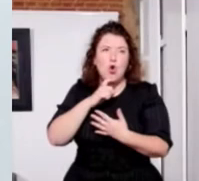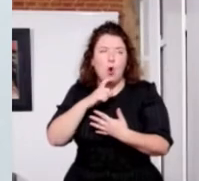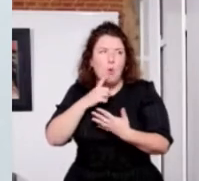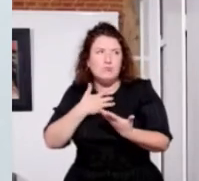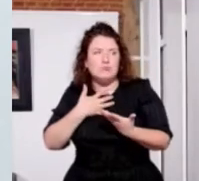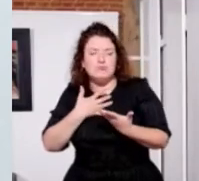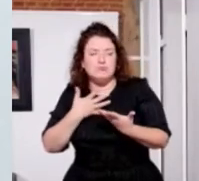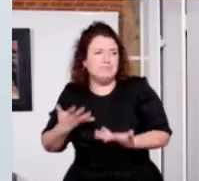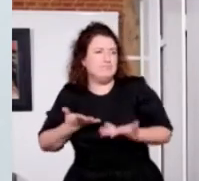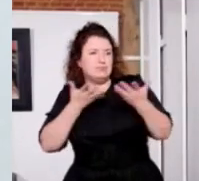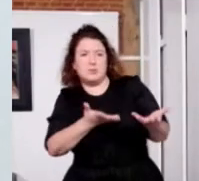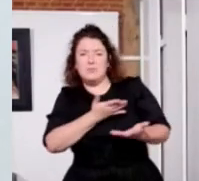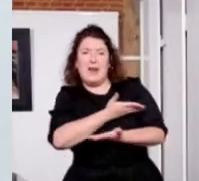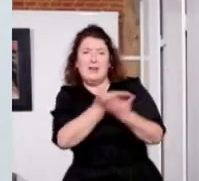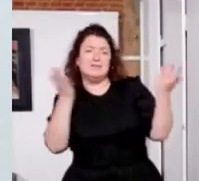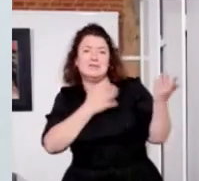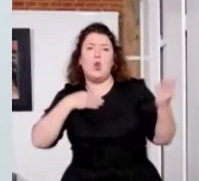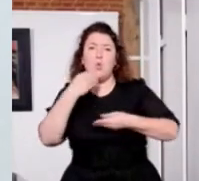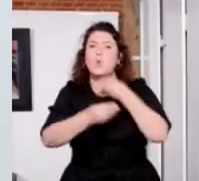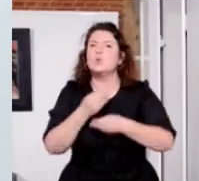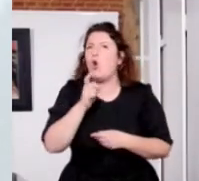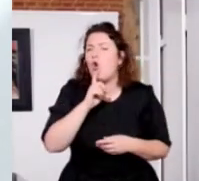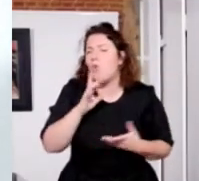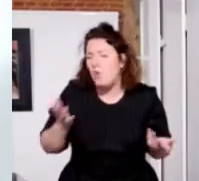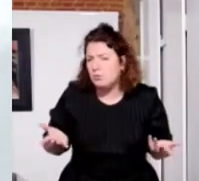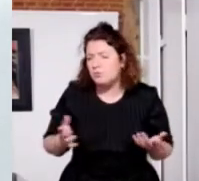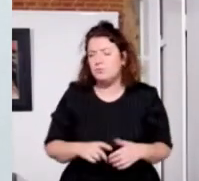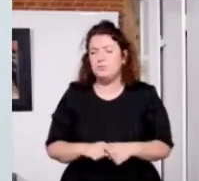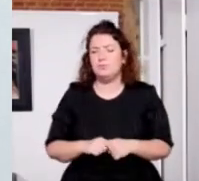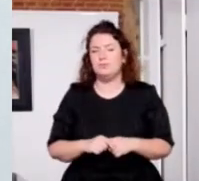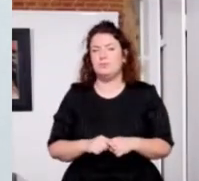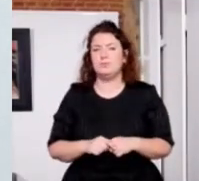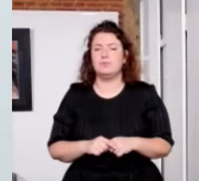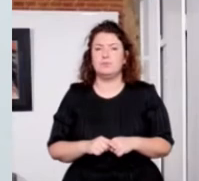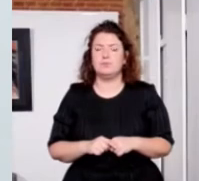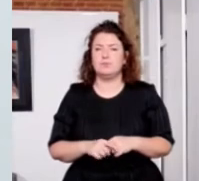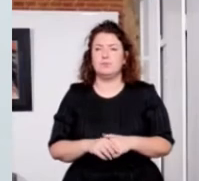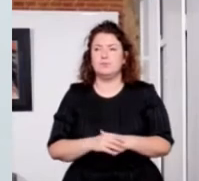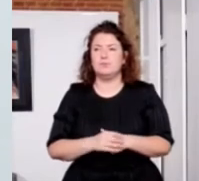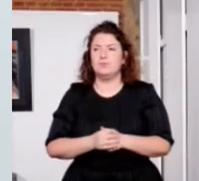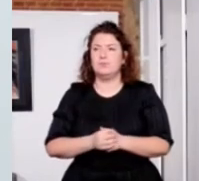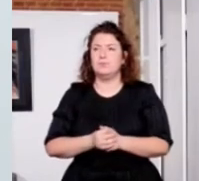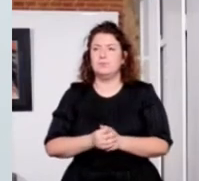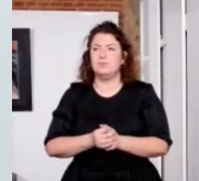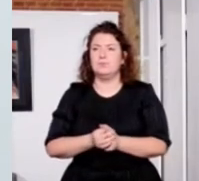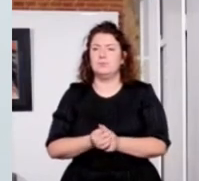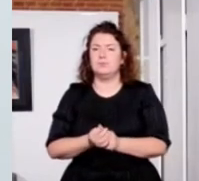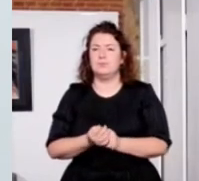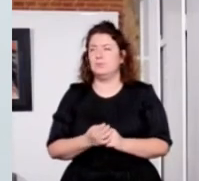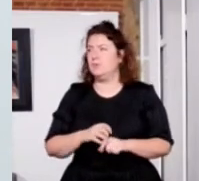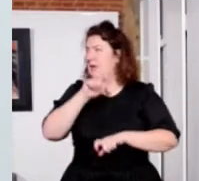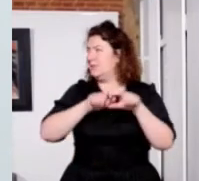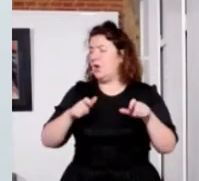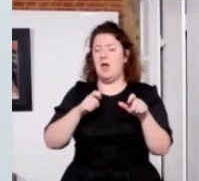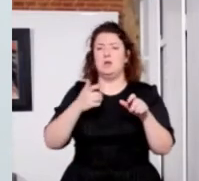ponerlo a disposición. ¿A disposición de qué? Yo diría que las personas voluntarias necesitan seguir formándose, hay